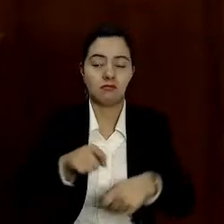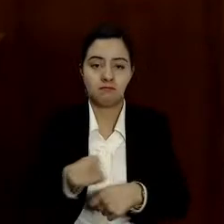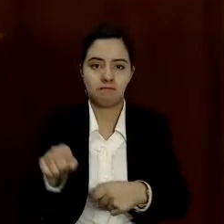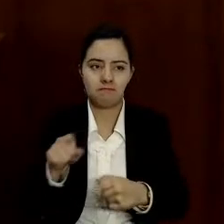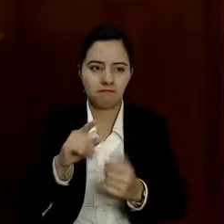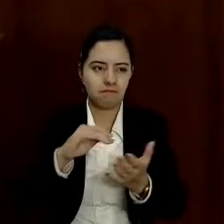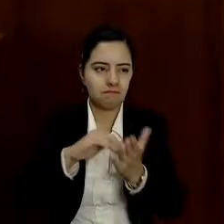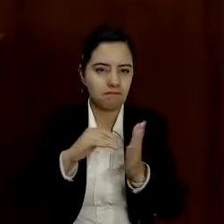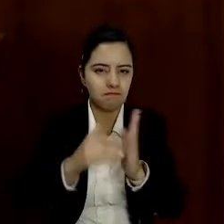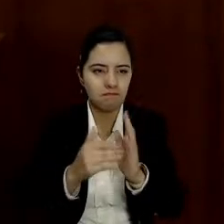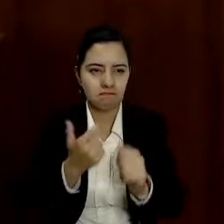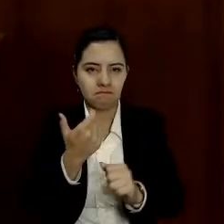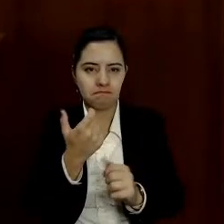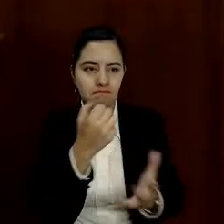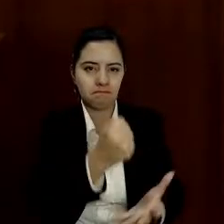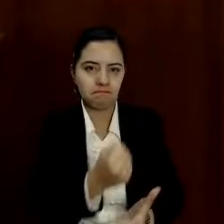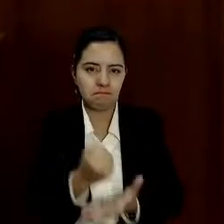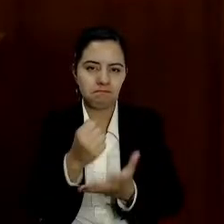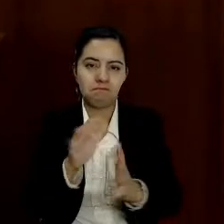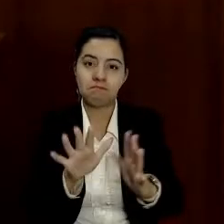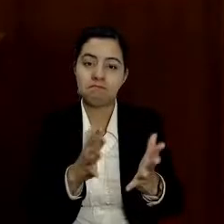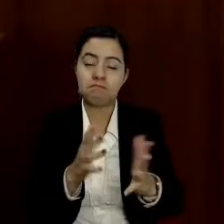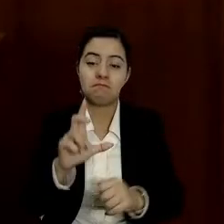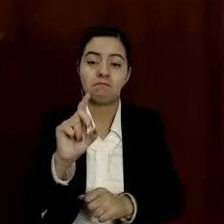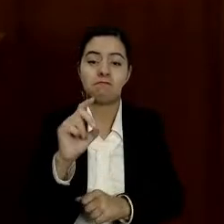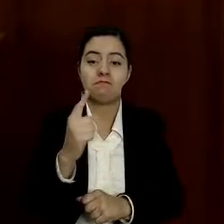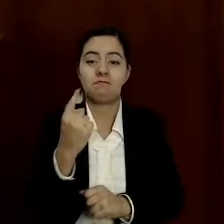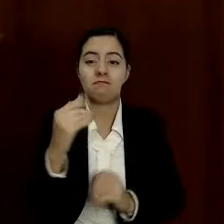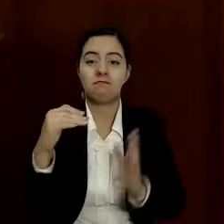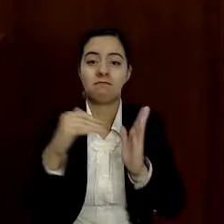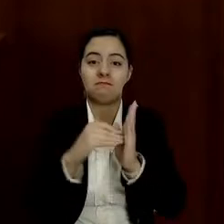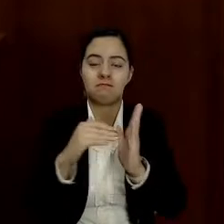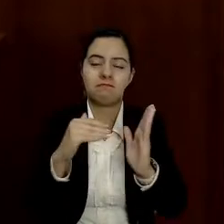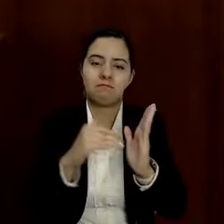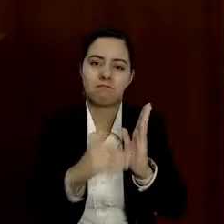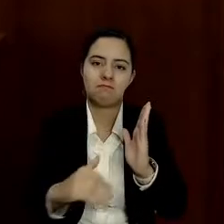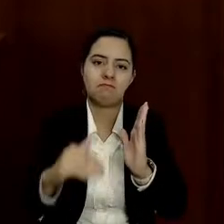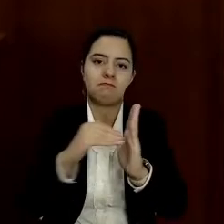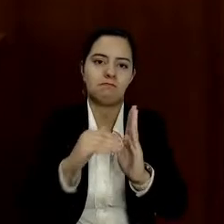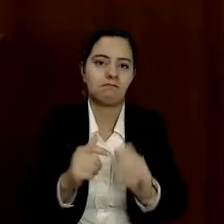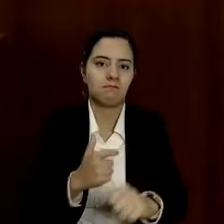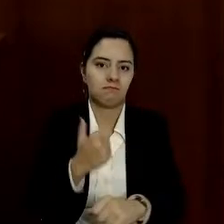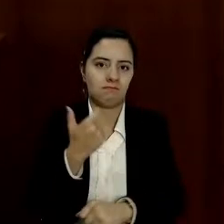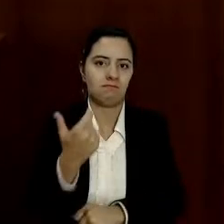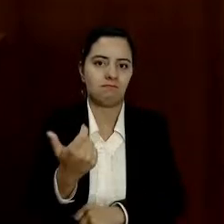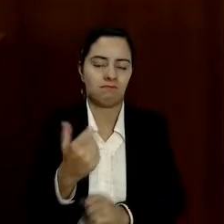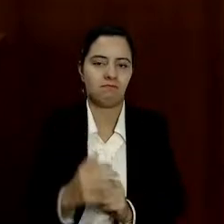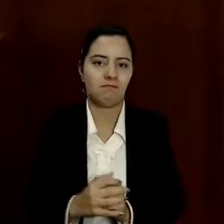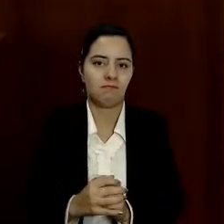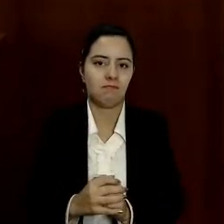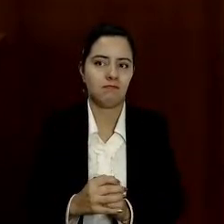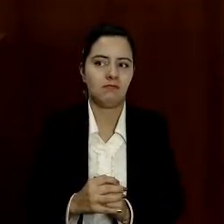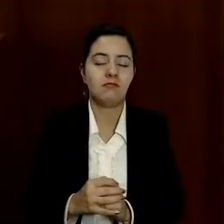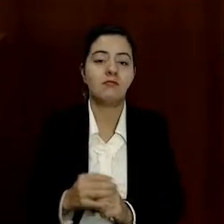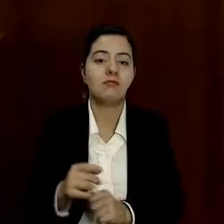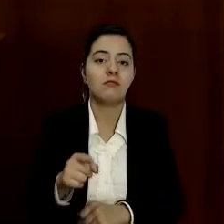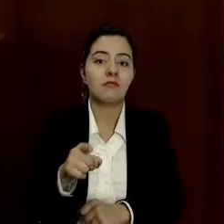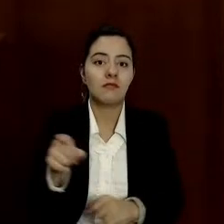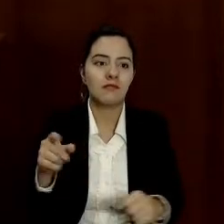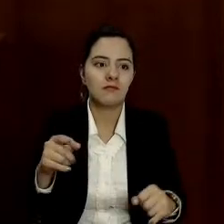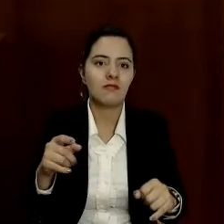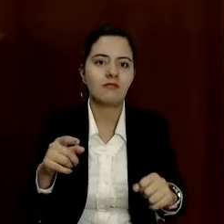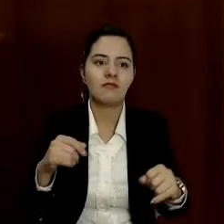pudieron rondar los 31,000 millones de pesos y que las dependencias donde ocurrieron los